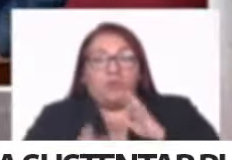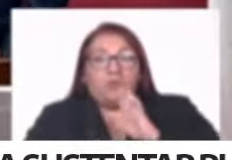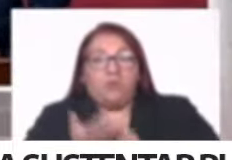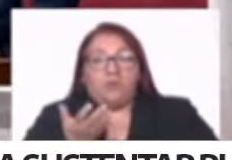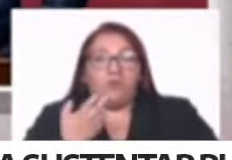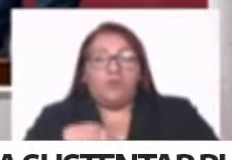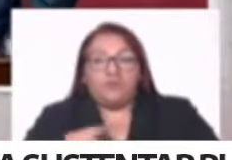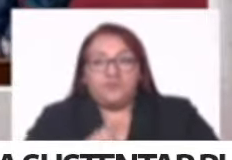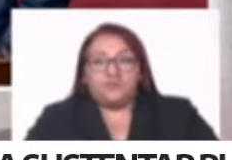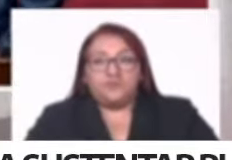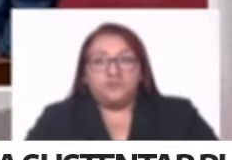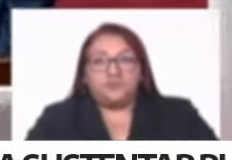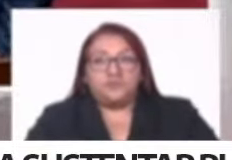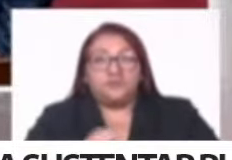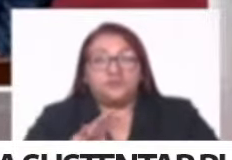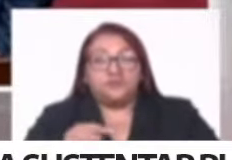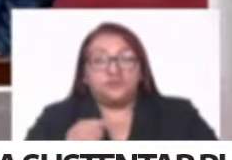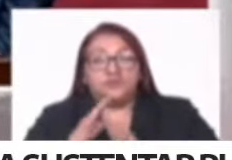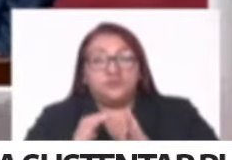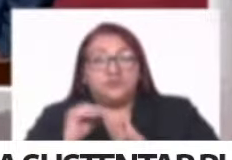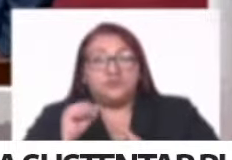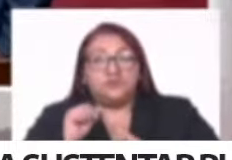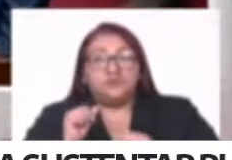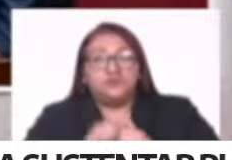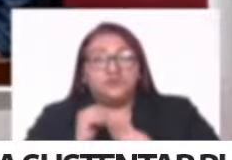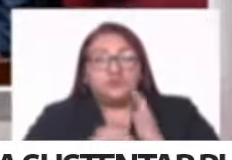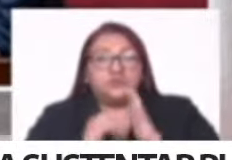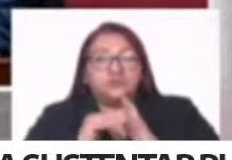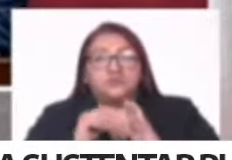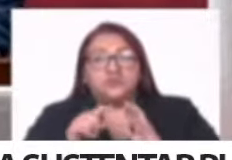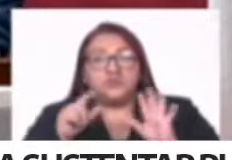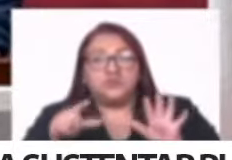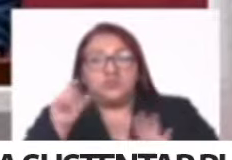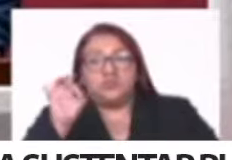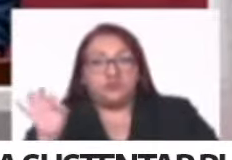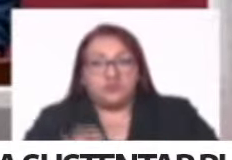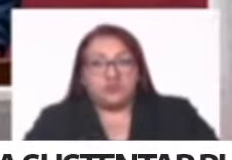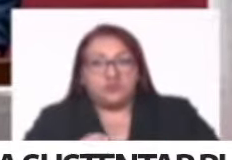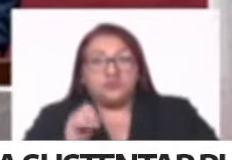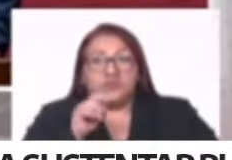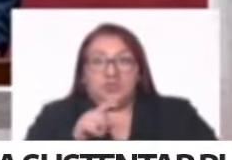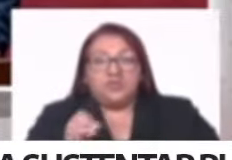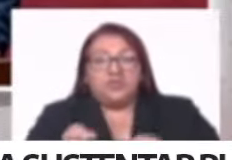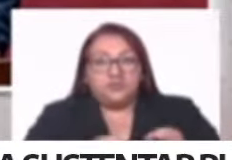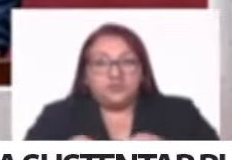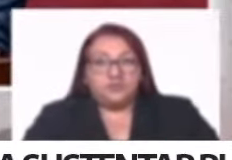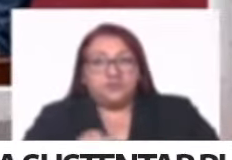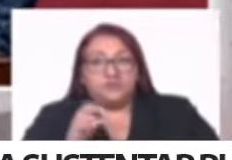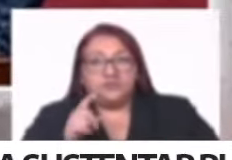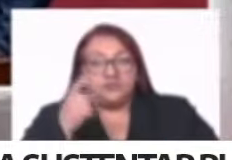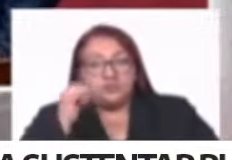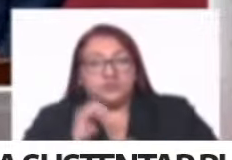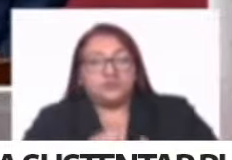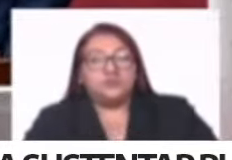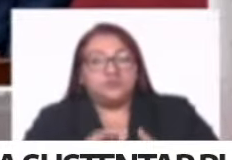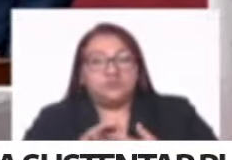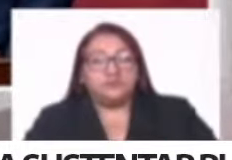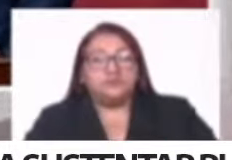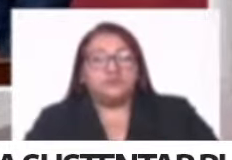que prácticamente 5 mil millones de soles y un crecimiento del 17%. Y aquí quiero desarrollar una idea